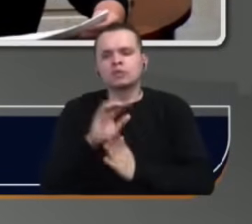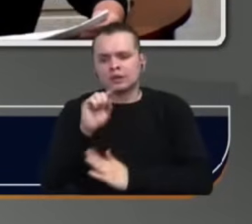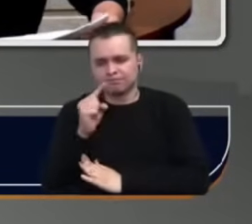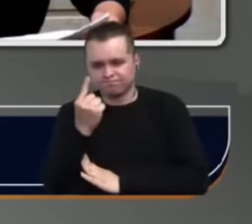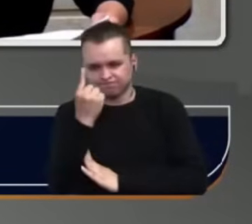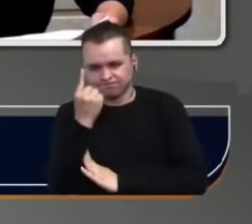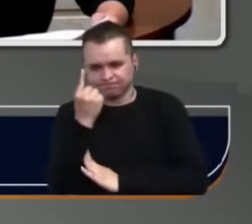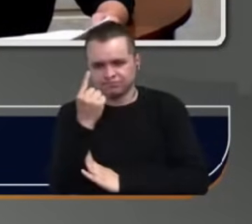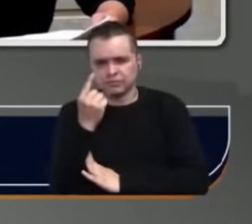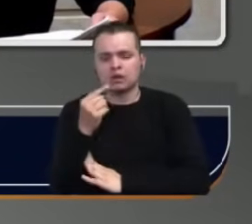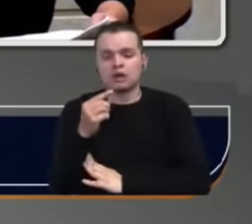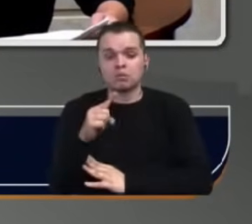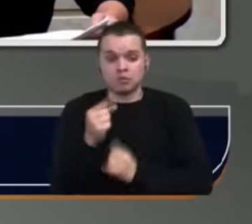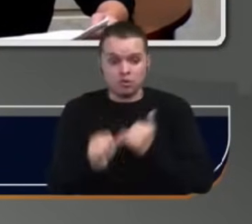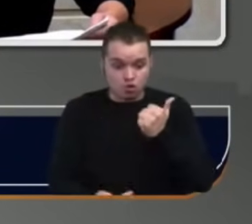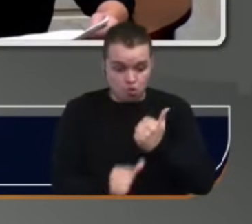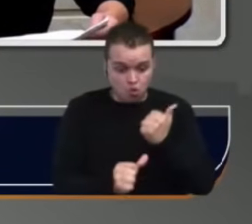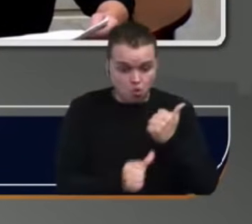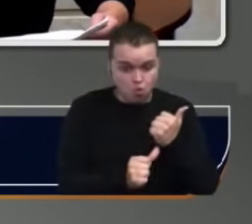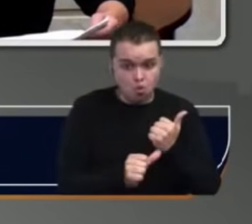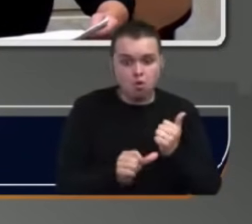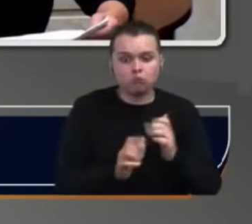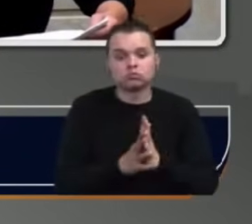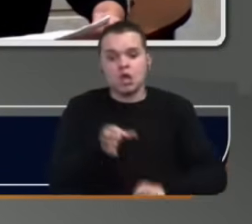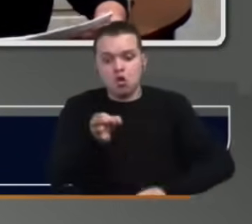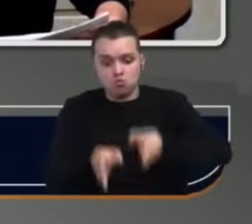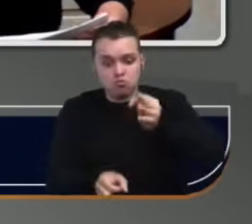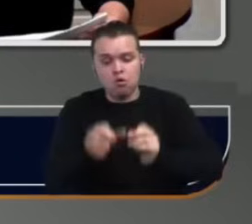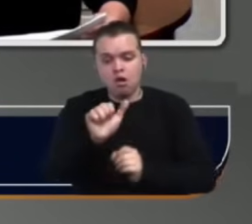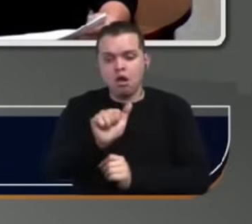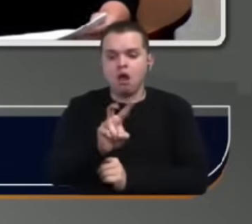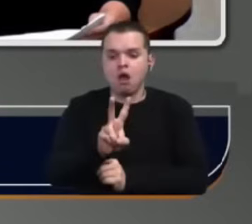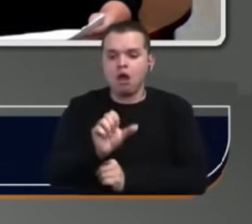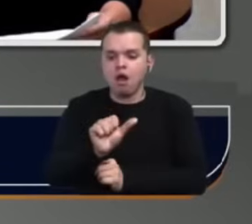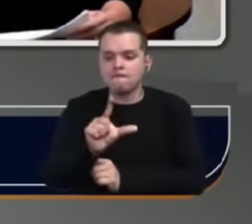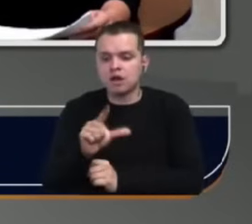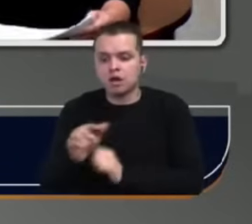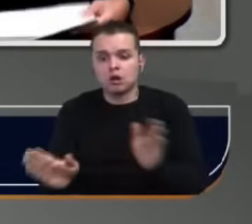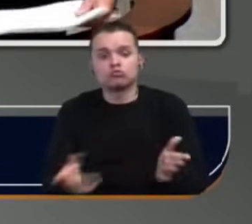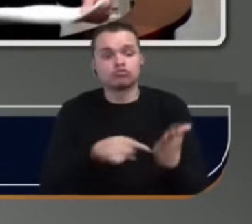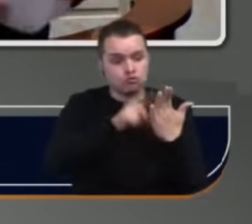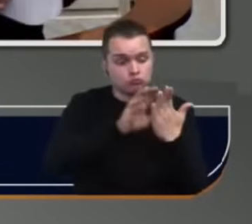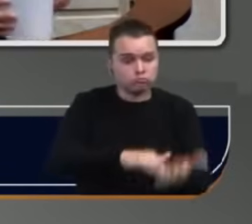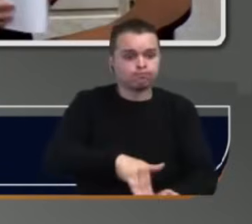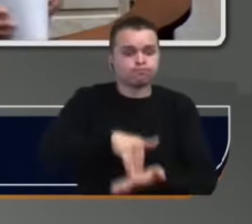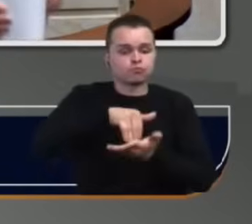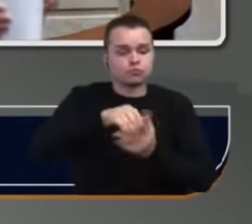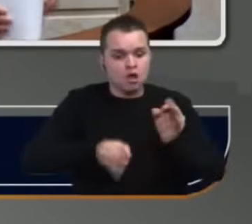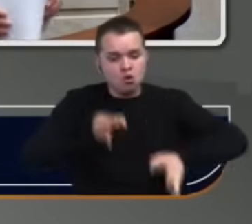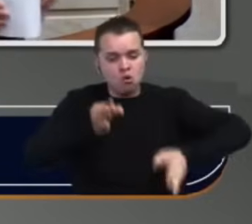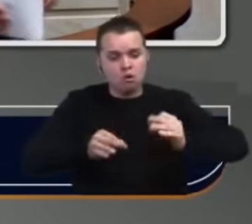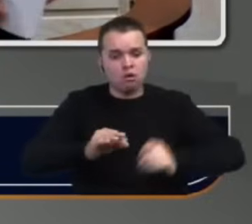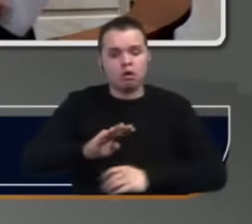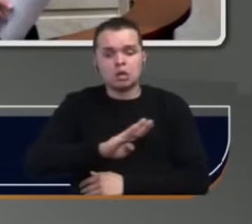Primero, fue asesor jurídico del Grupo Aval para sacar adelante los contratos de estabilidad jurídica, y el